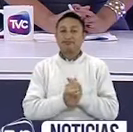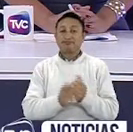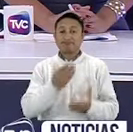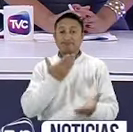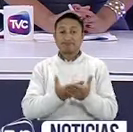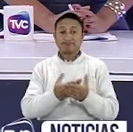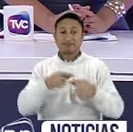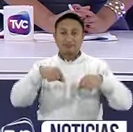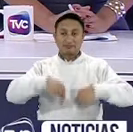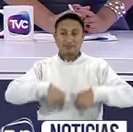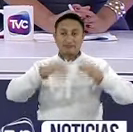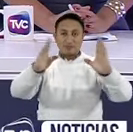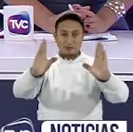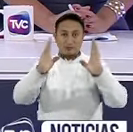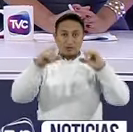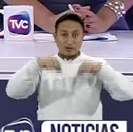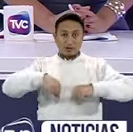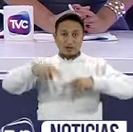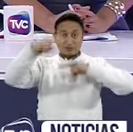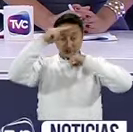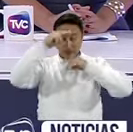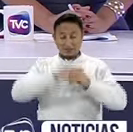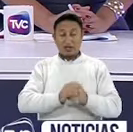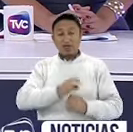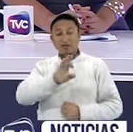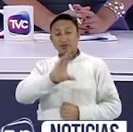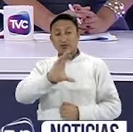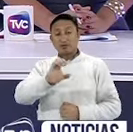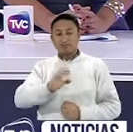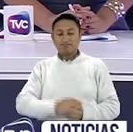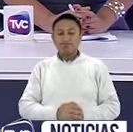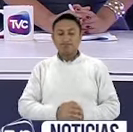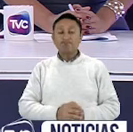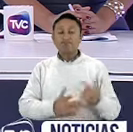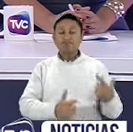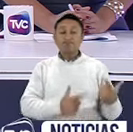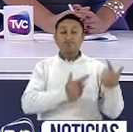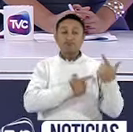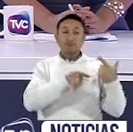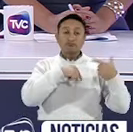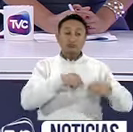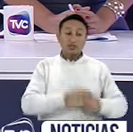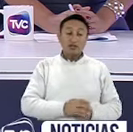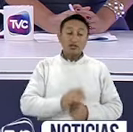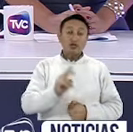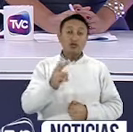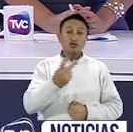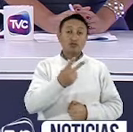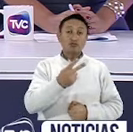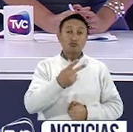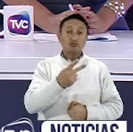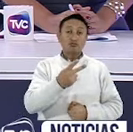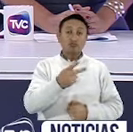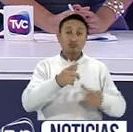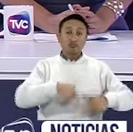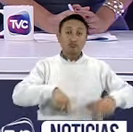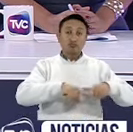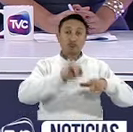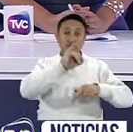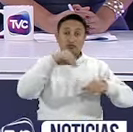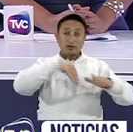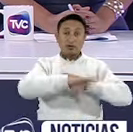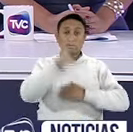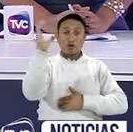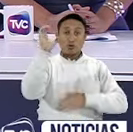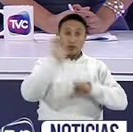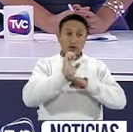Gracias por seguir en sintonía de la emisión estelar de TVC Noticias. El ejército logró la destrucción del segundo paso informal que conecta a Colombia